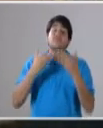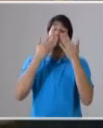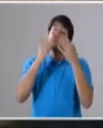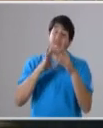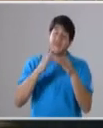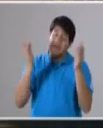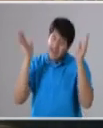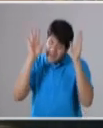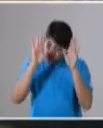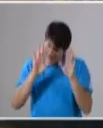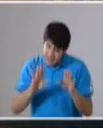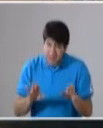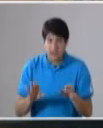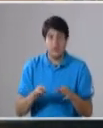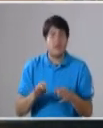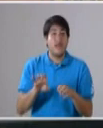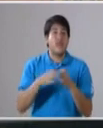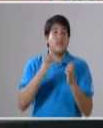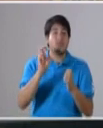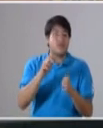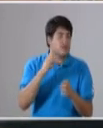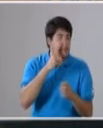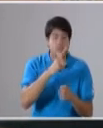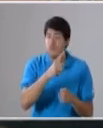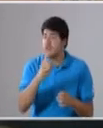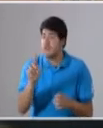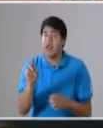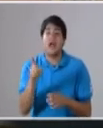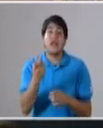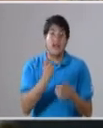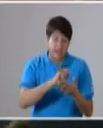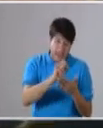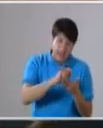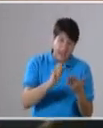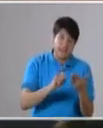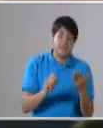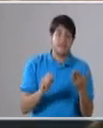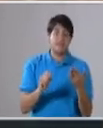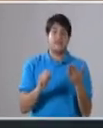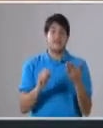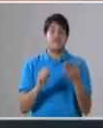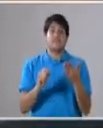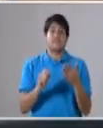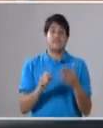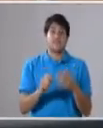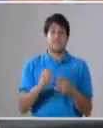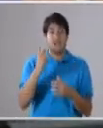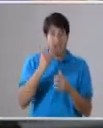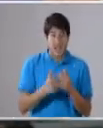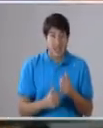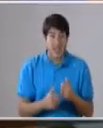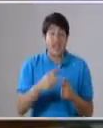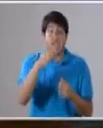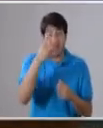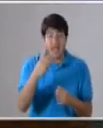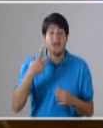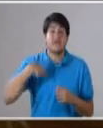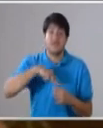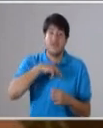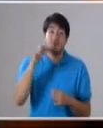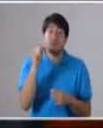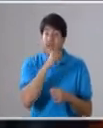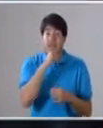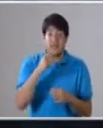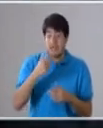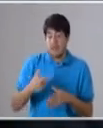Ado, entonces teníamos que ver quién era el autor. Nosotros ya lo localizamos, ¿verdad? Y entonces, cada vez que lo cantáramos, sacar